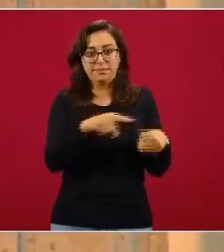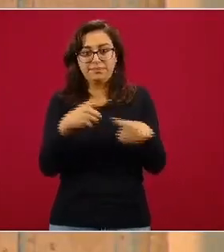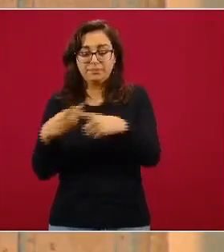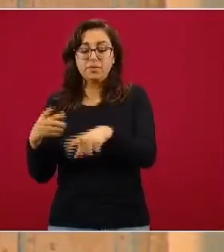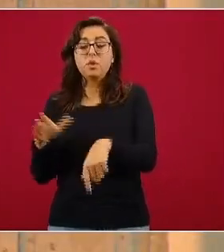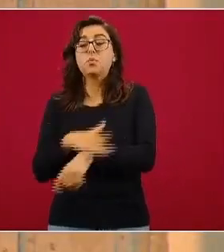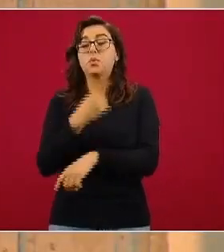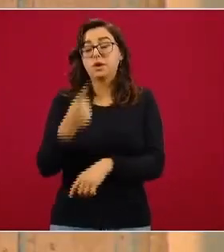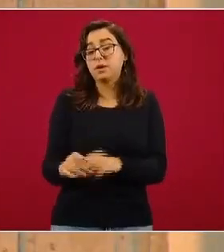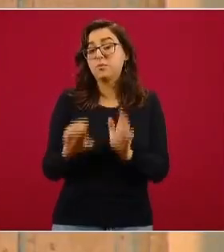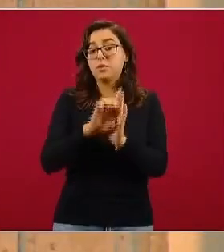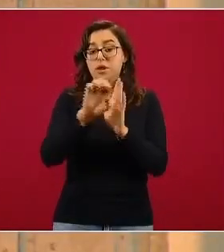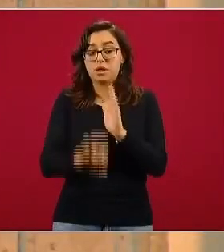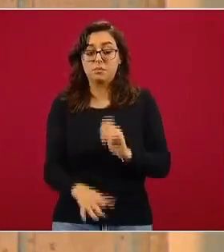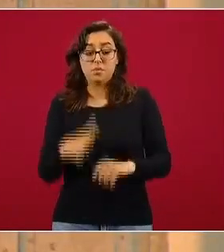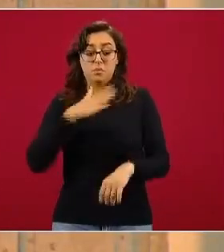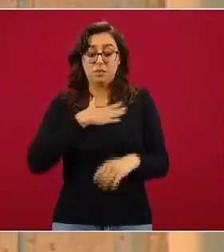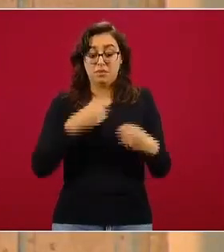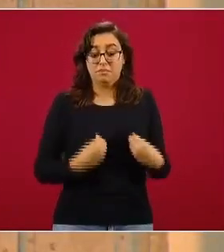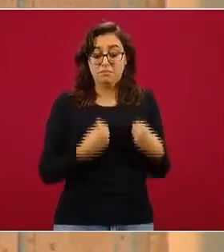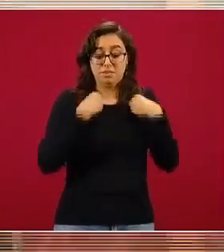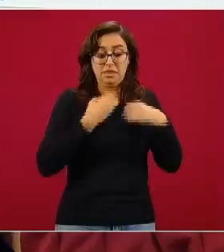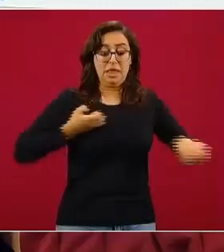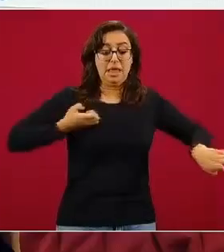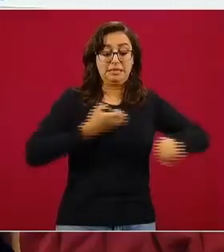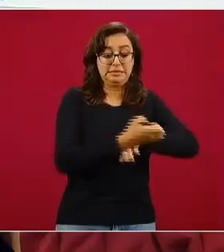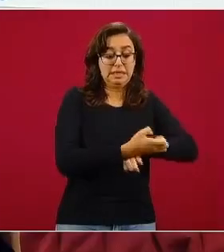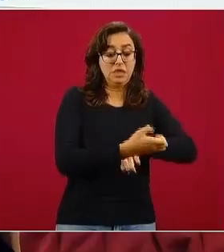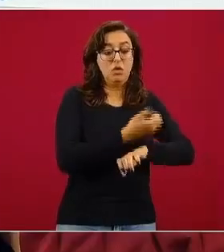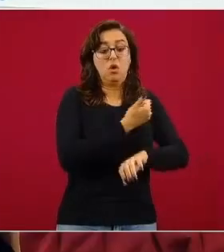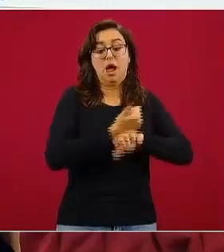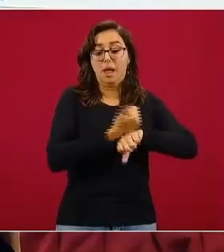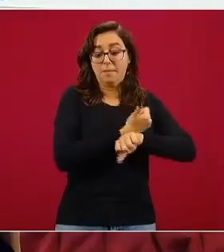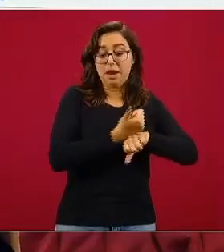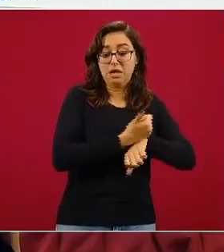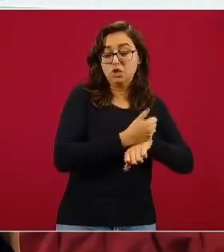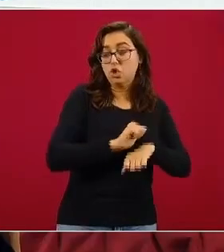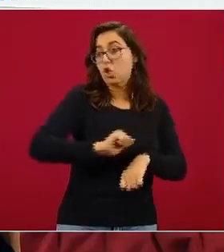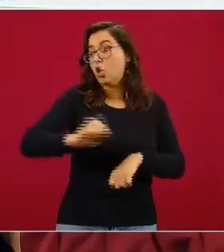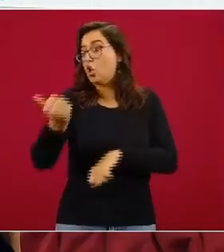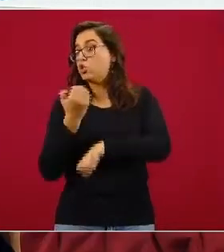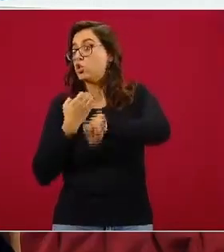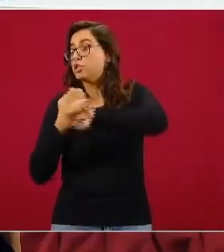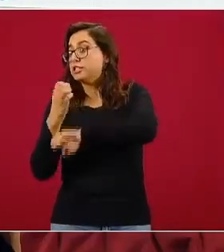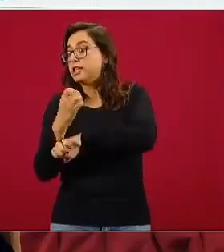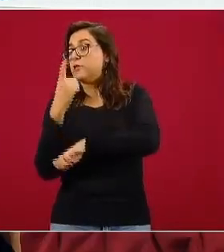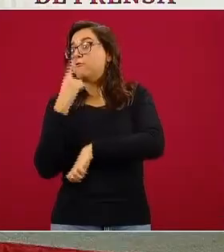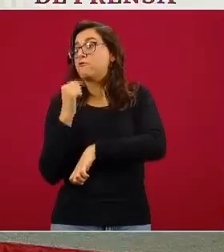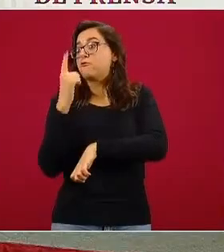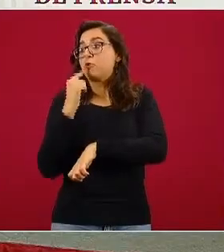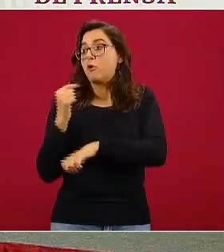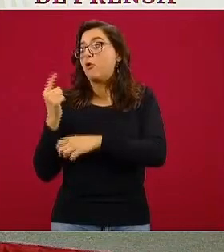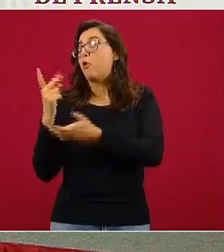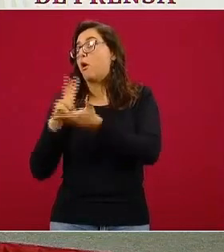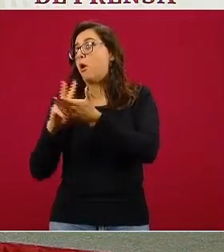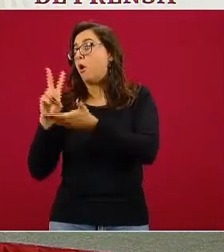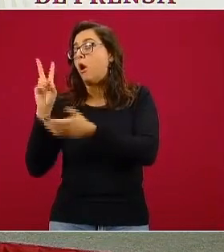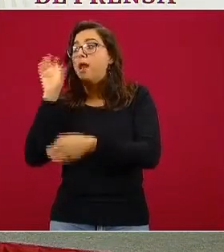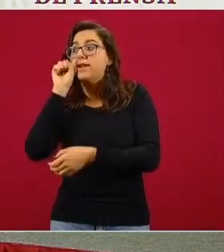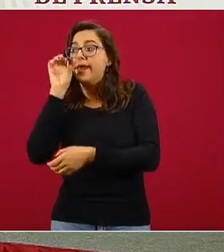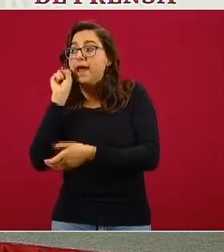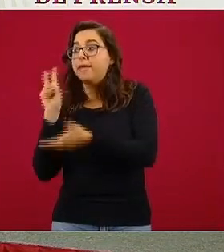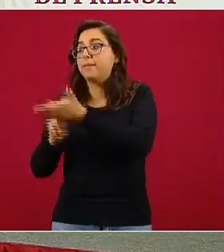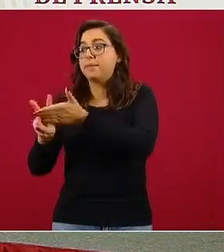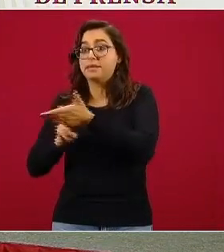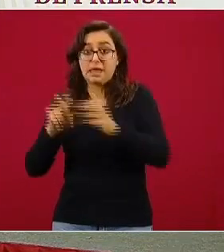acciones van a ser diferentes de las que están en un naranja, más aún en un rojo o la de un verde. Es por eso que la